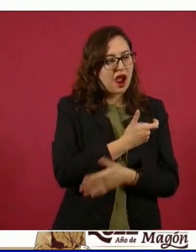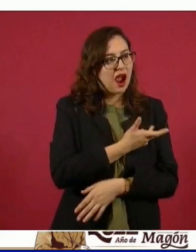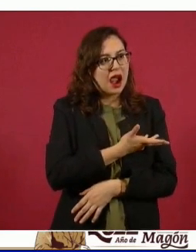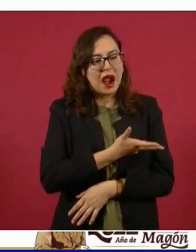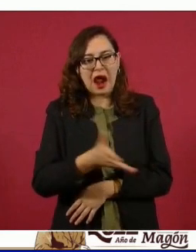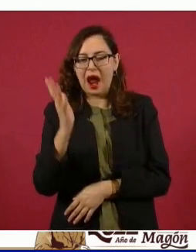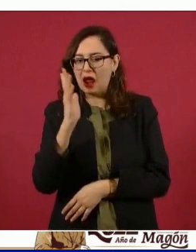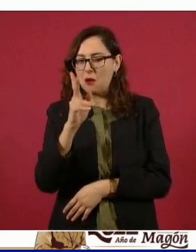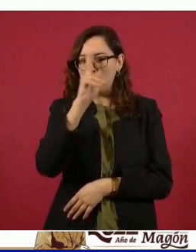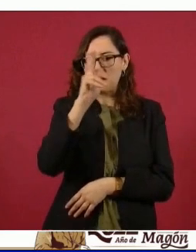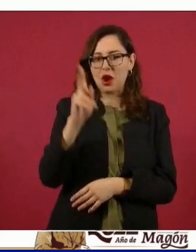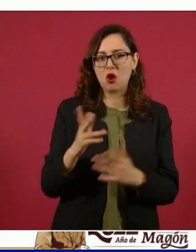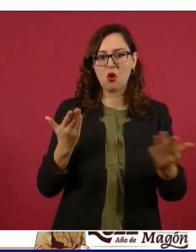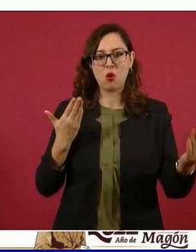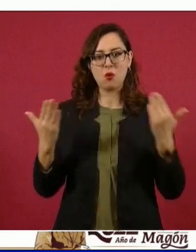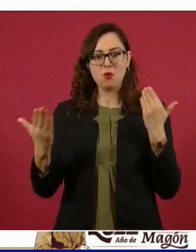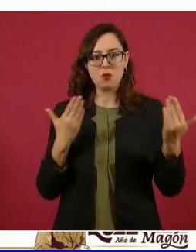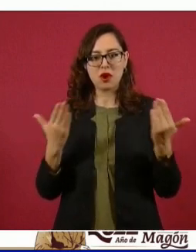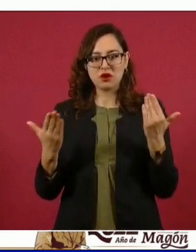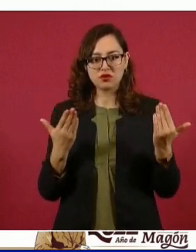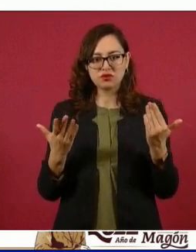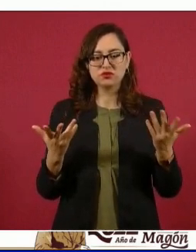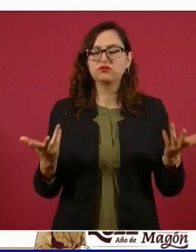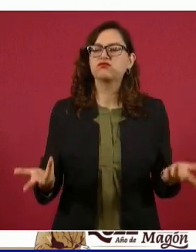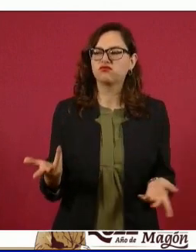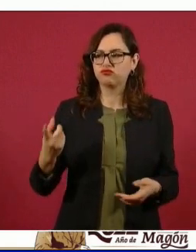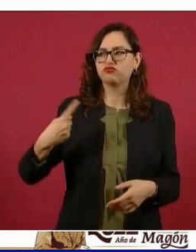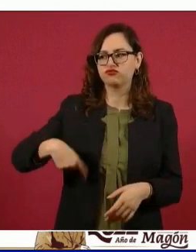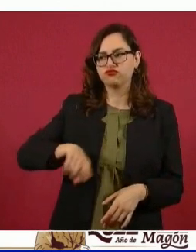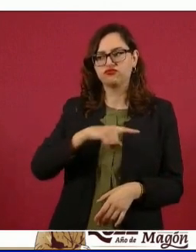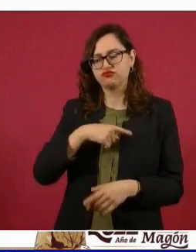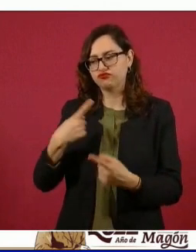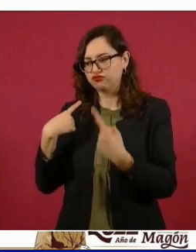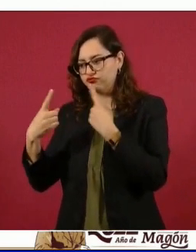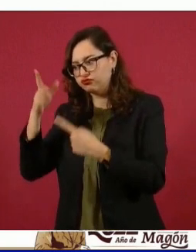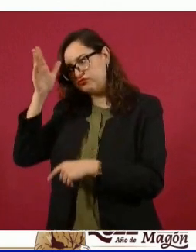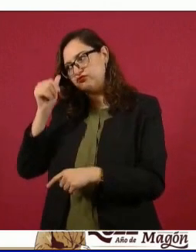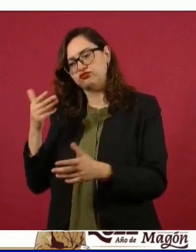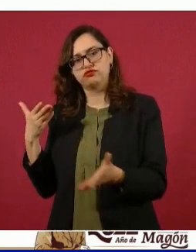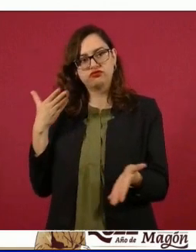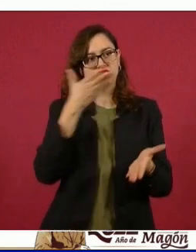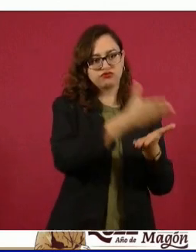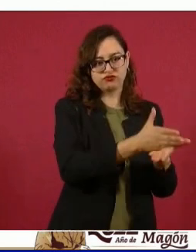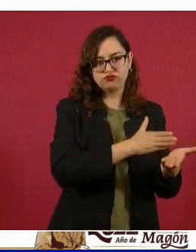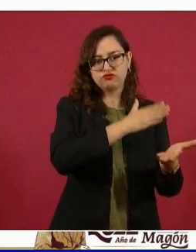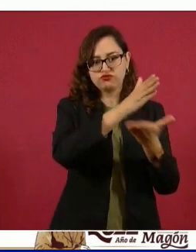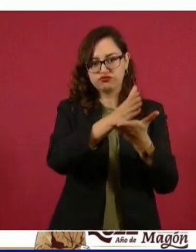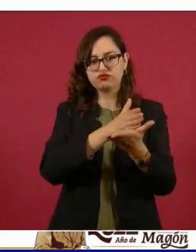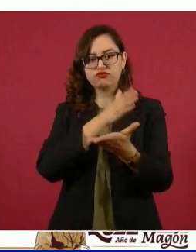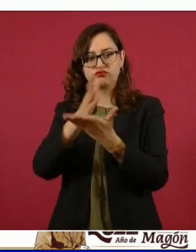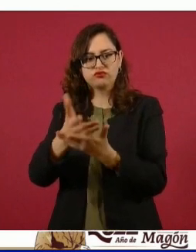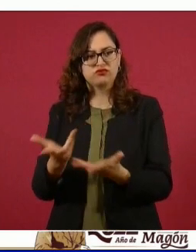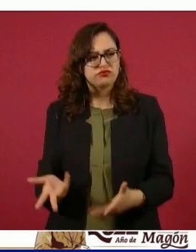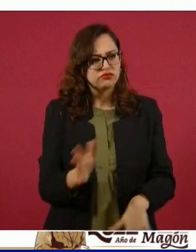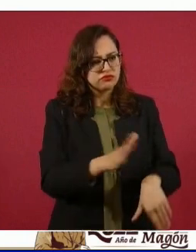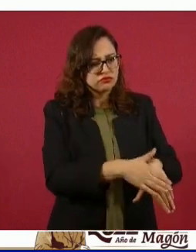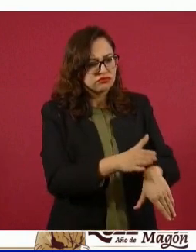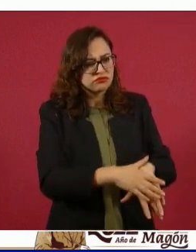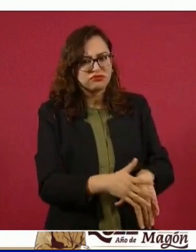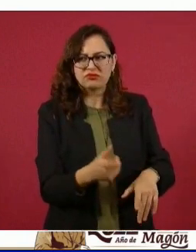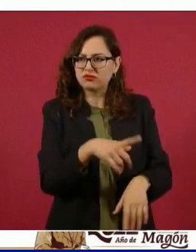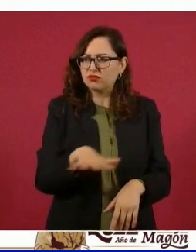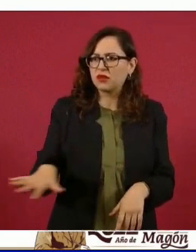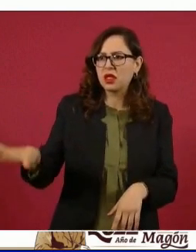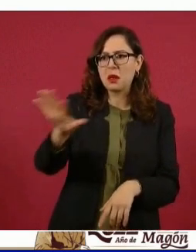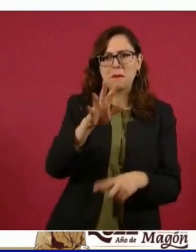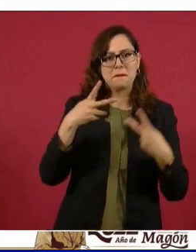demás gasolineras, pero bueno, aprovechando ese tema de no ser nada aliados ni solidarios con